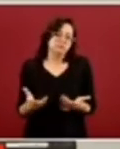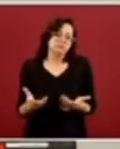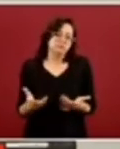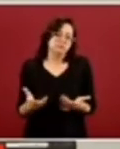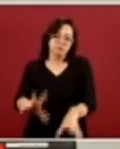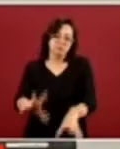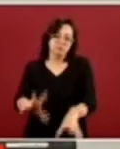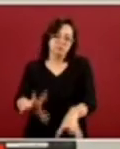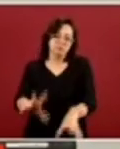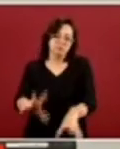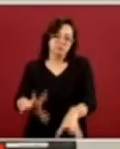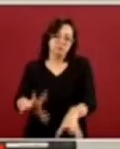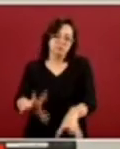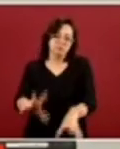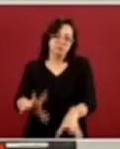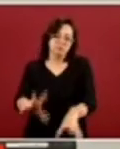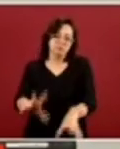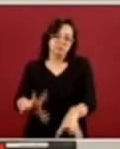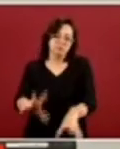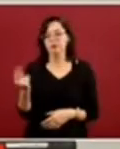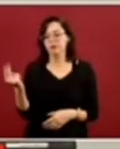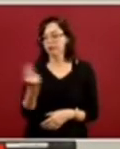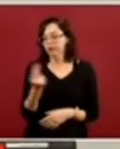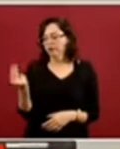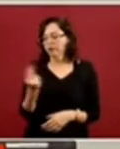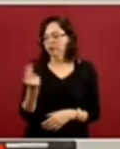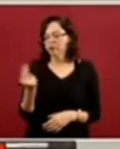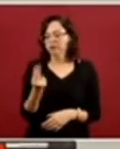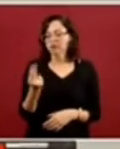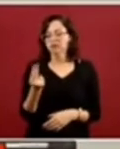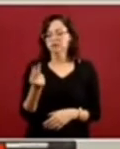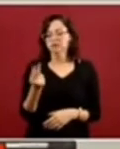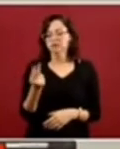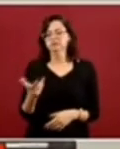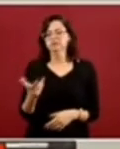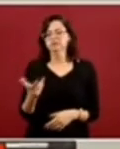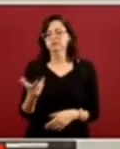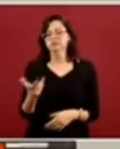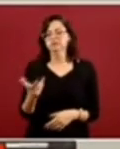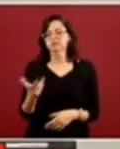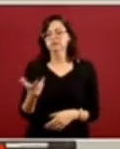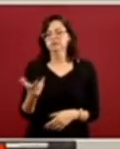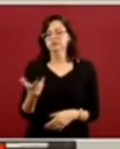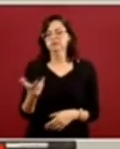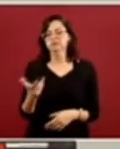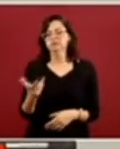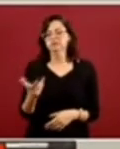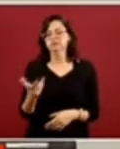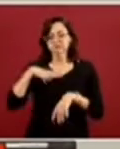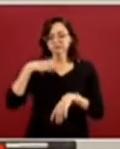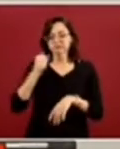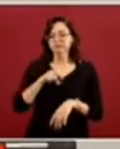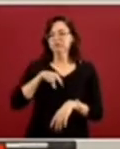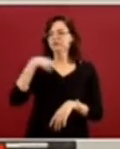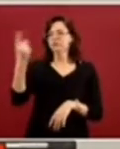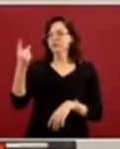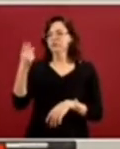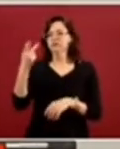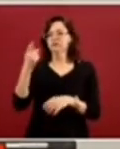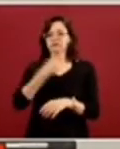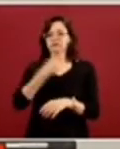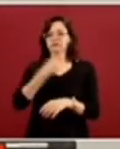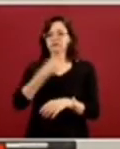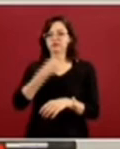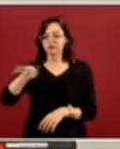es reforzar. Veíamos cómo en España el Ministerio de Sanidad hablaba del 14% del total